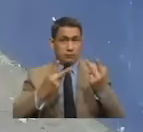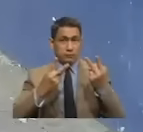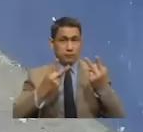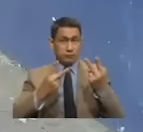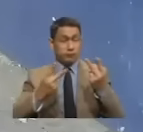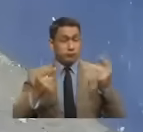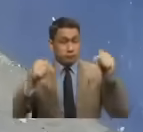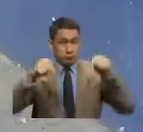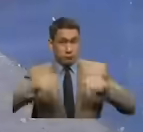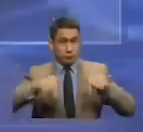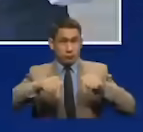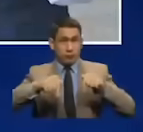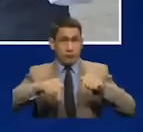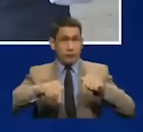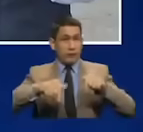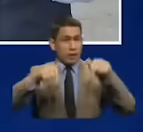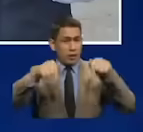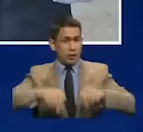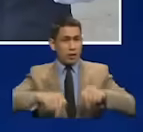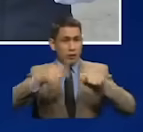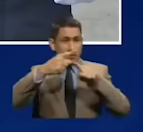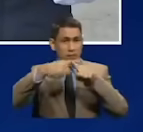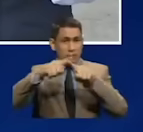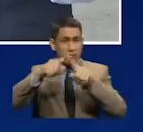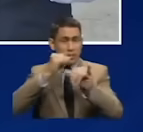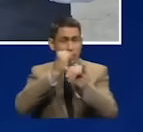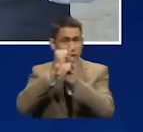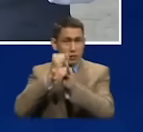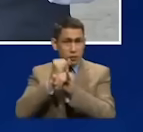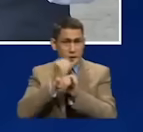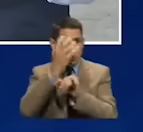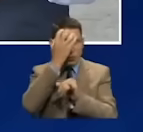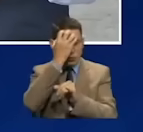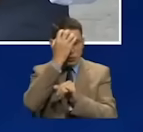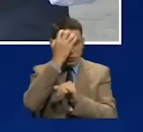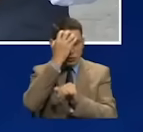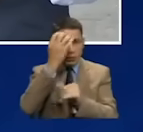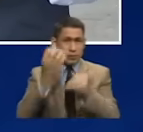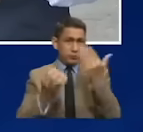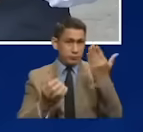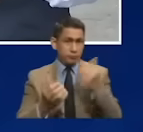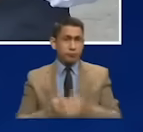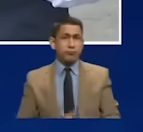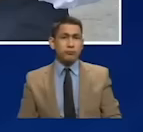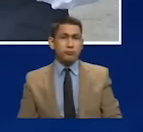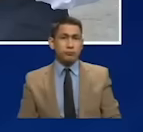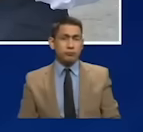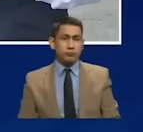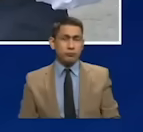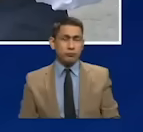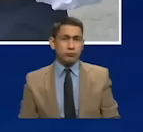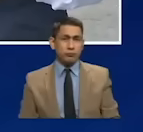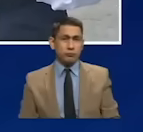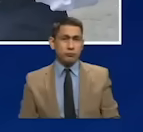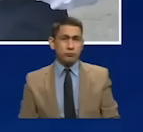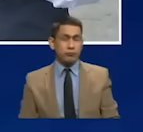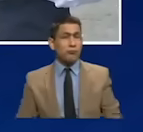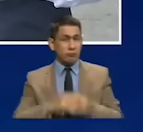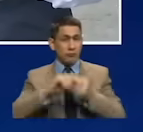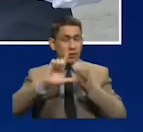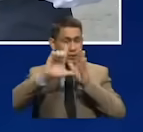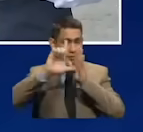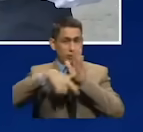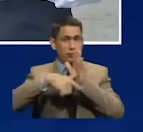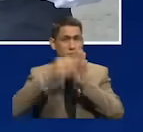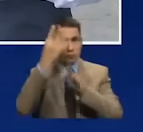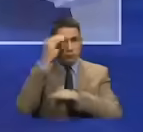sectores de acá donde quedan otras unidades educativas y también para conversar acerca del tema de las vacunas a las viviendas. Ya regresamos. Buenas